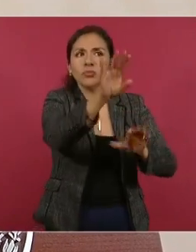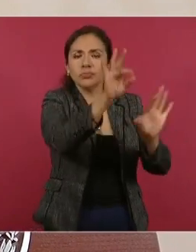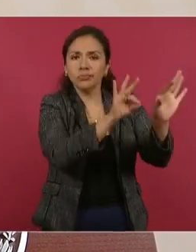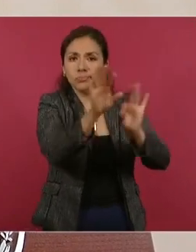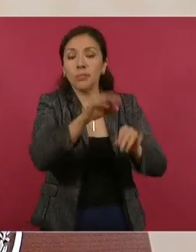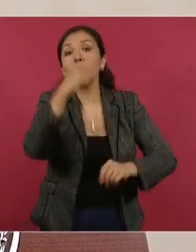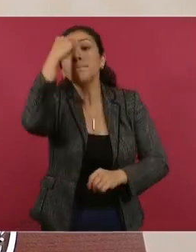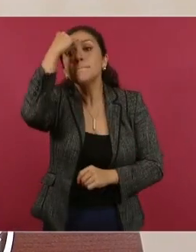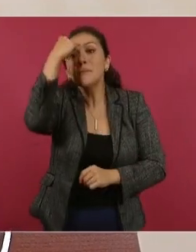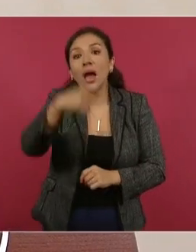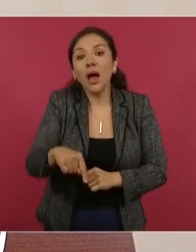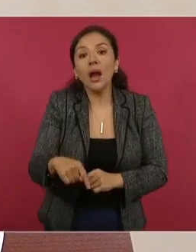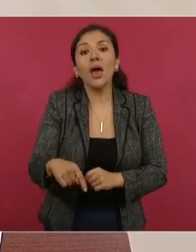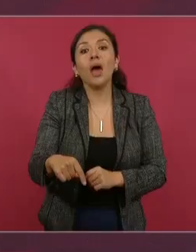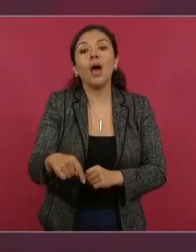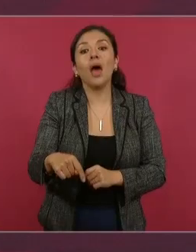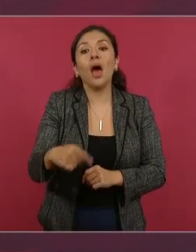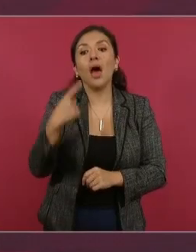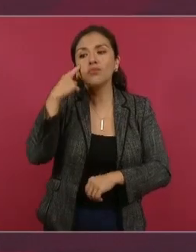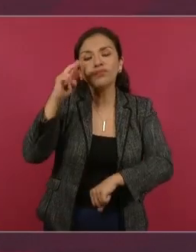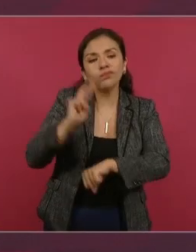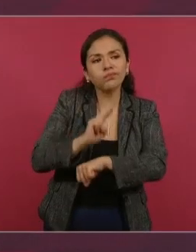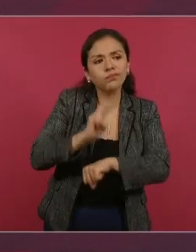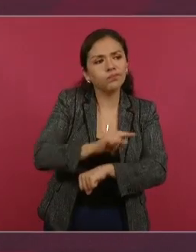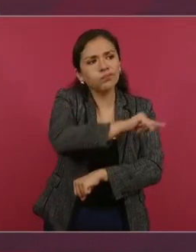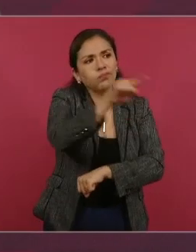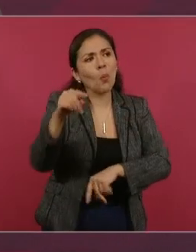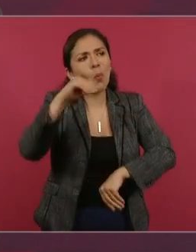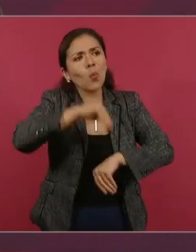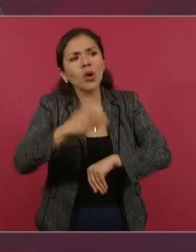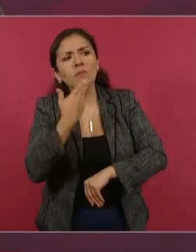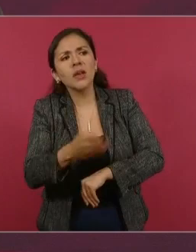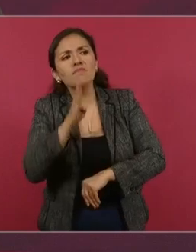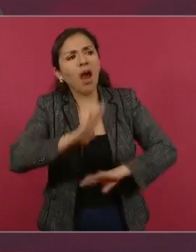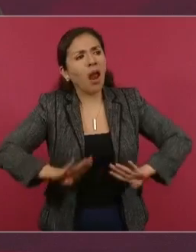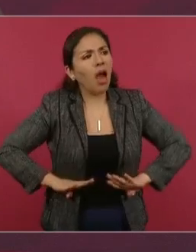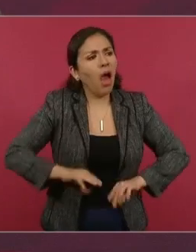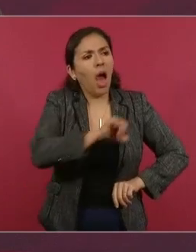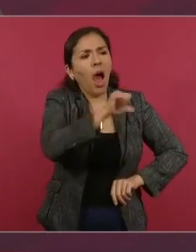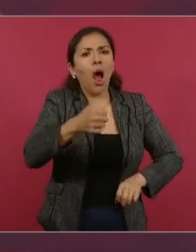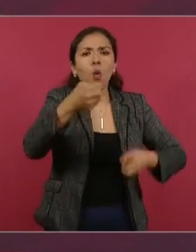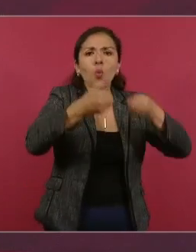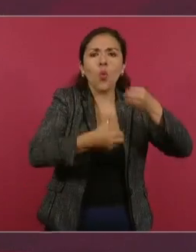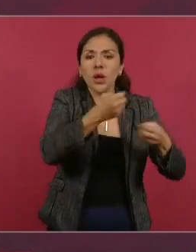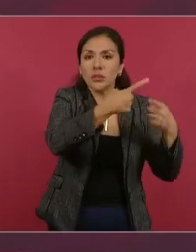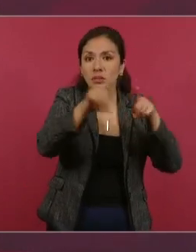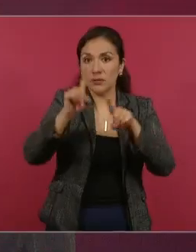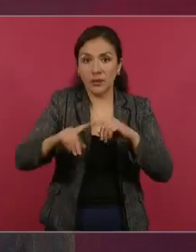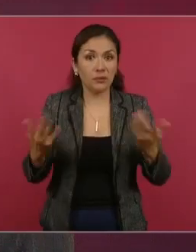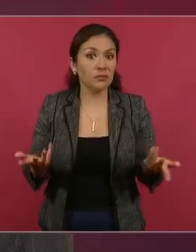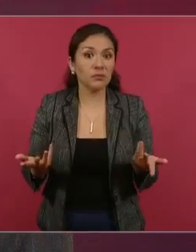para estar viendo el comportamiento de los jueces, de los magistrados y ministros.